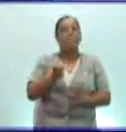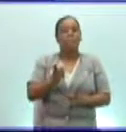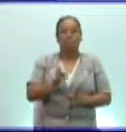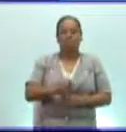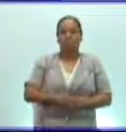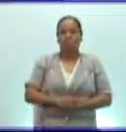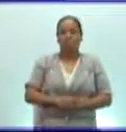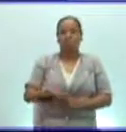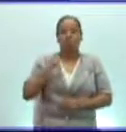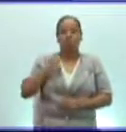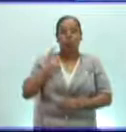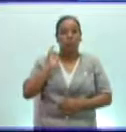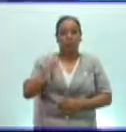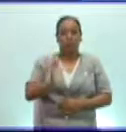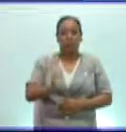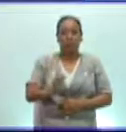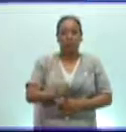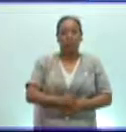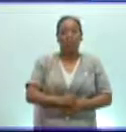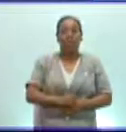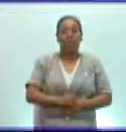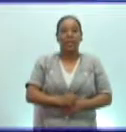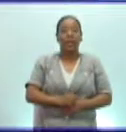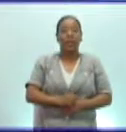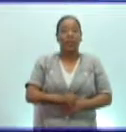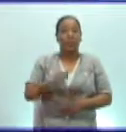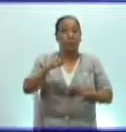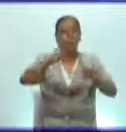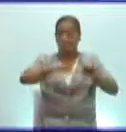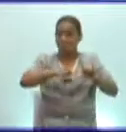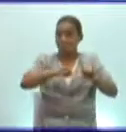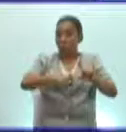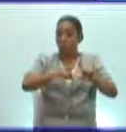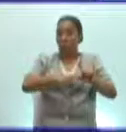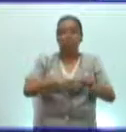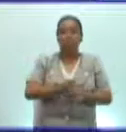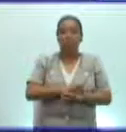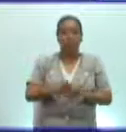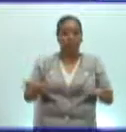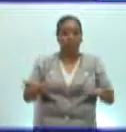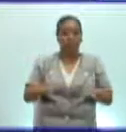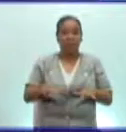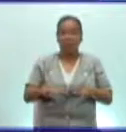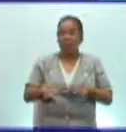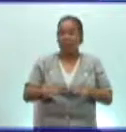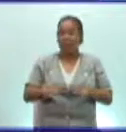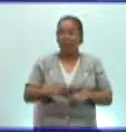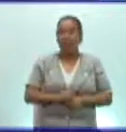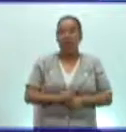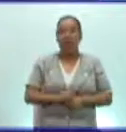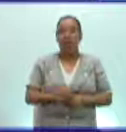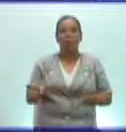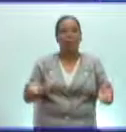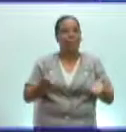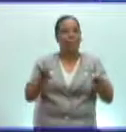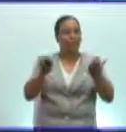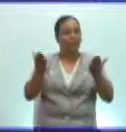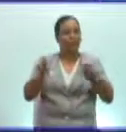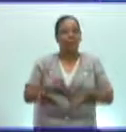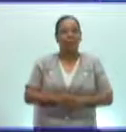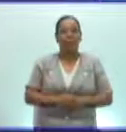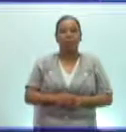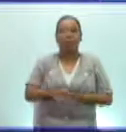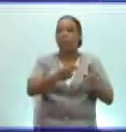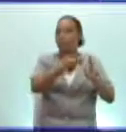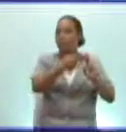Nosotros continuaremos con los contenidos que están previstos para desarrollar en la asignatura